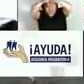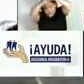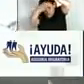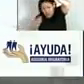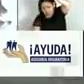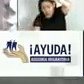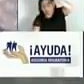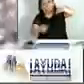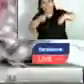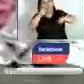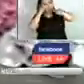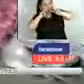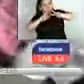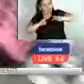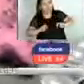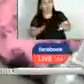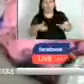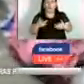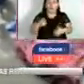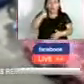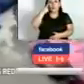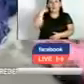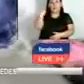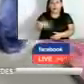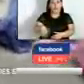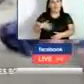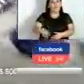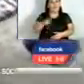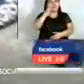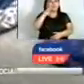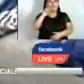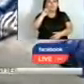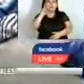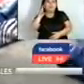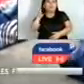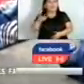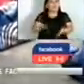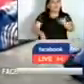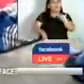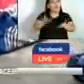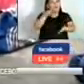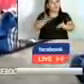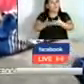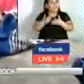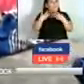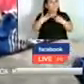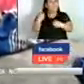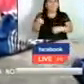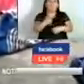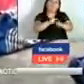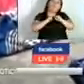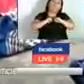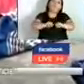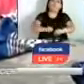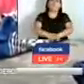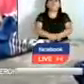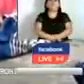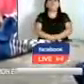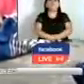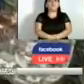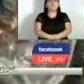investiga las causas del accidente, el más grave de 2021, y no descartan que aumente la cifra de fallecidos.